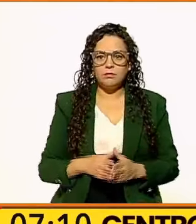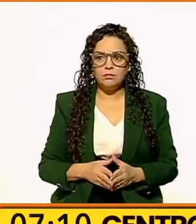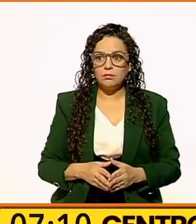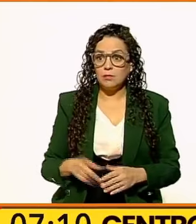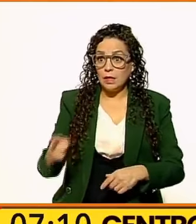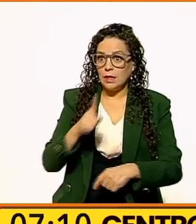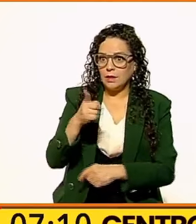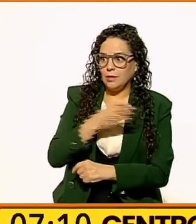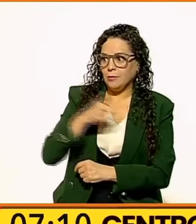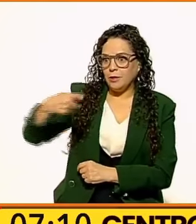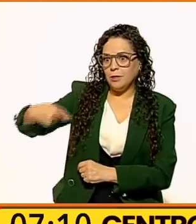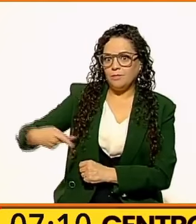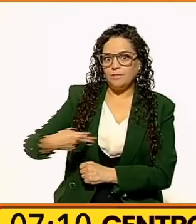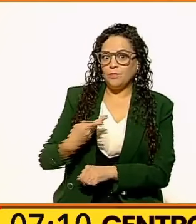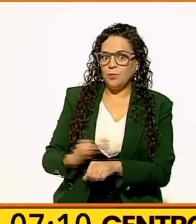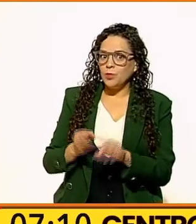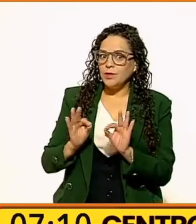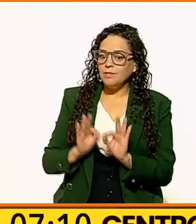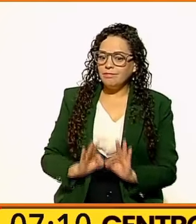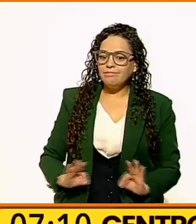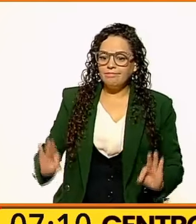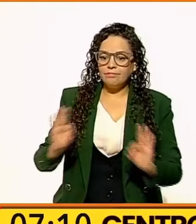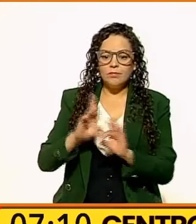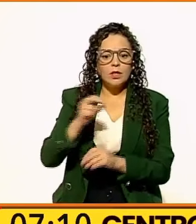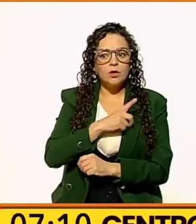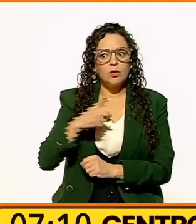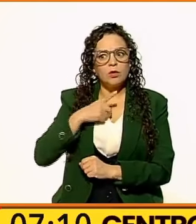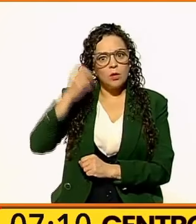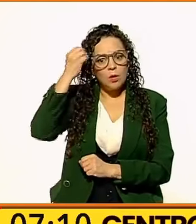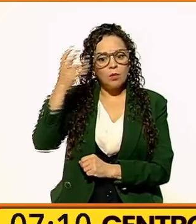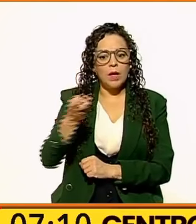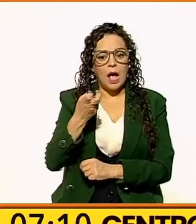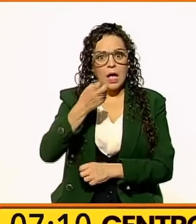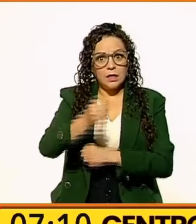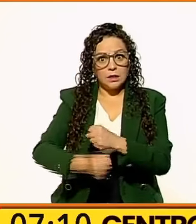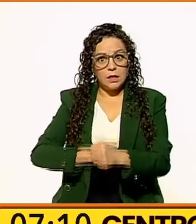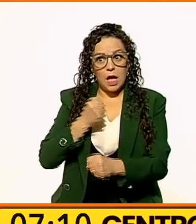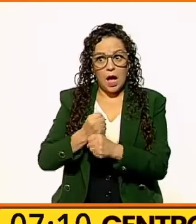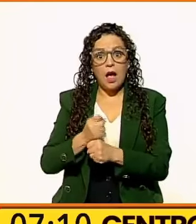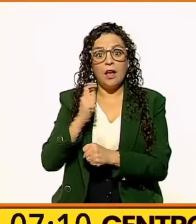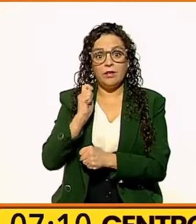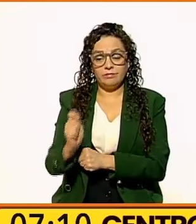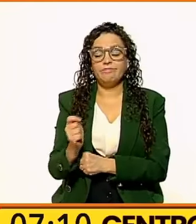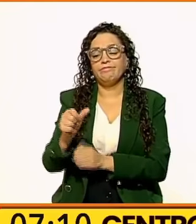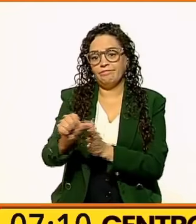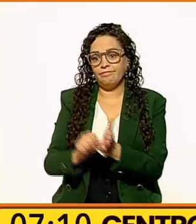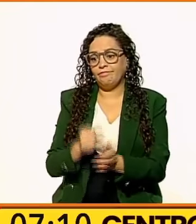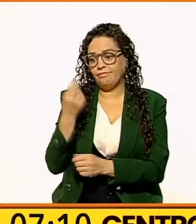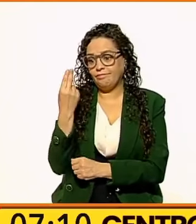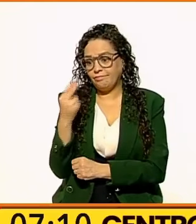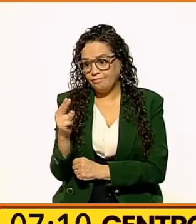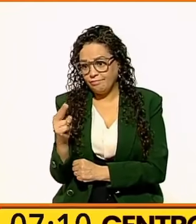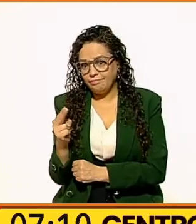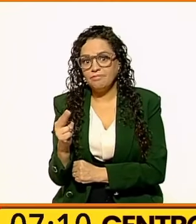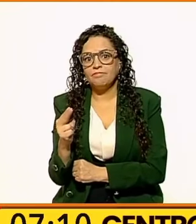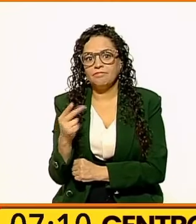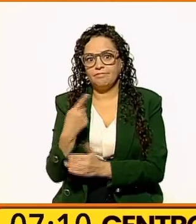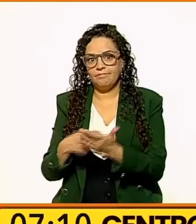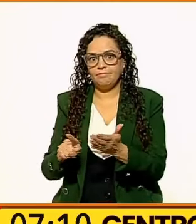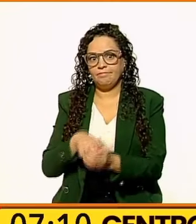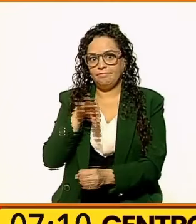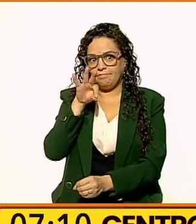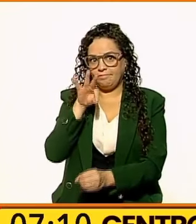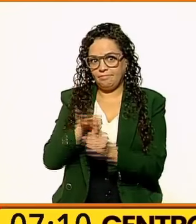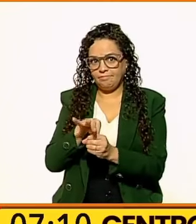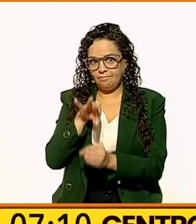importante, porque además recordemos que estamos en un año electoral. En noviembre del 2026 va a haber